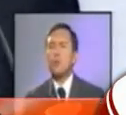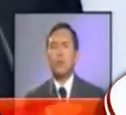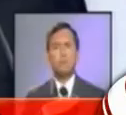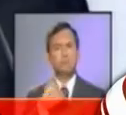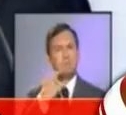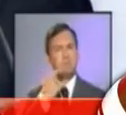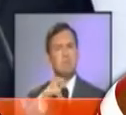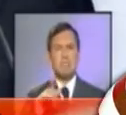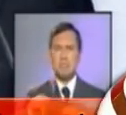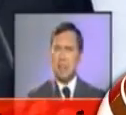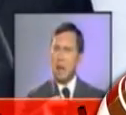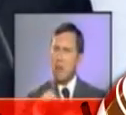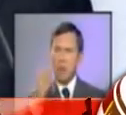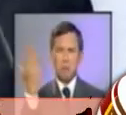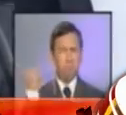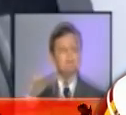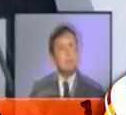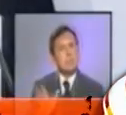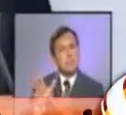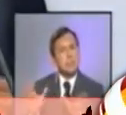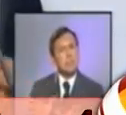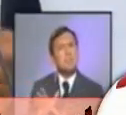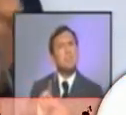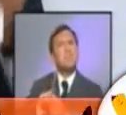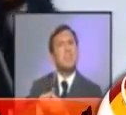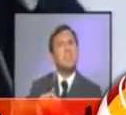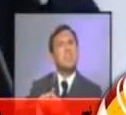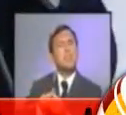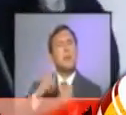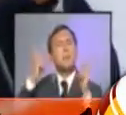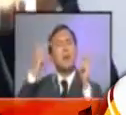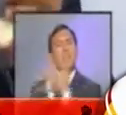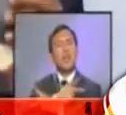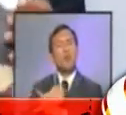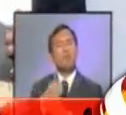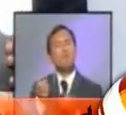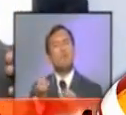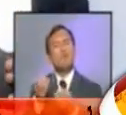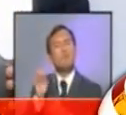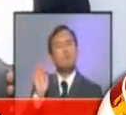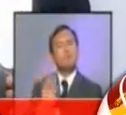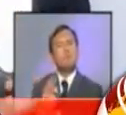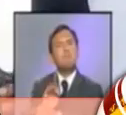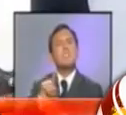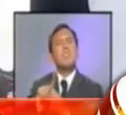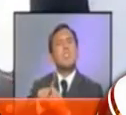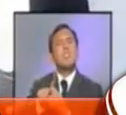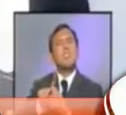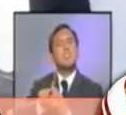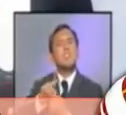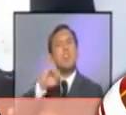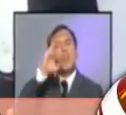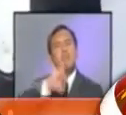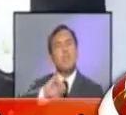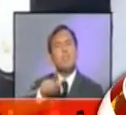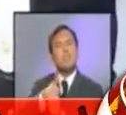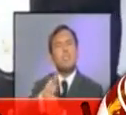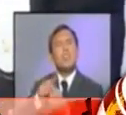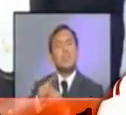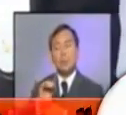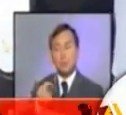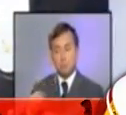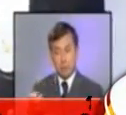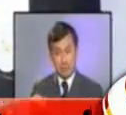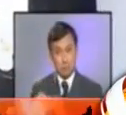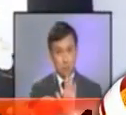millones de pesos a una cadena televisiva para la promoción de su imagen durante el primer año de gobierno en el Estado de México además de mostrar fotografías del candidato tricol con el